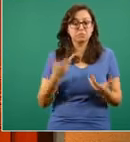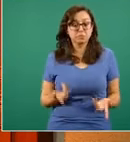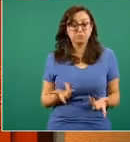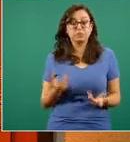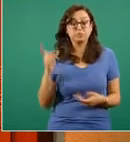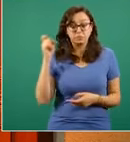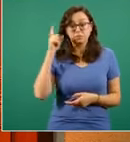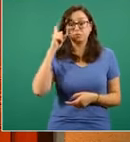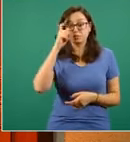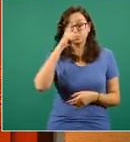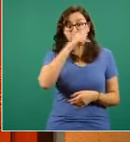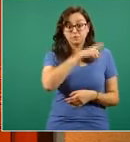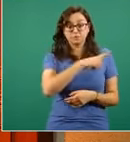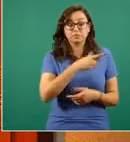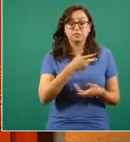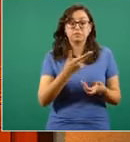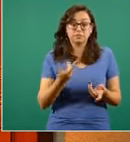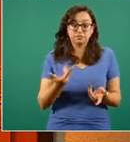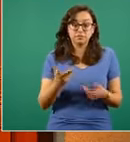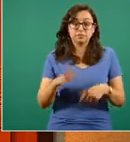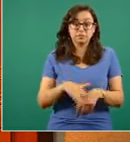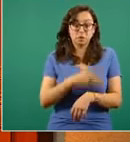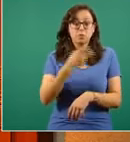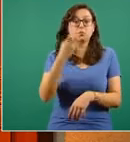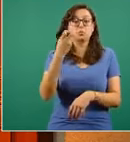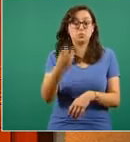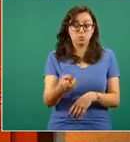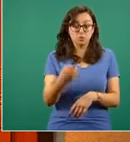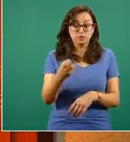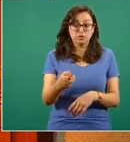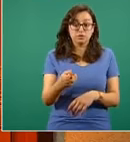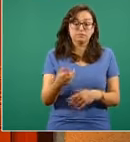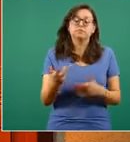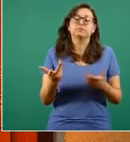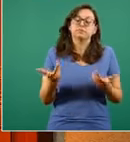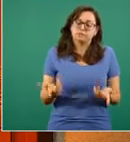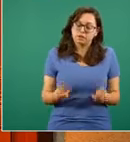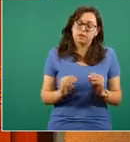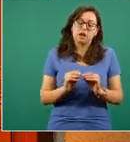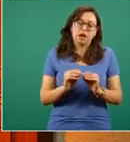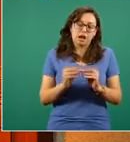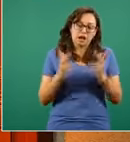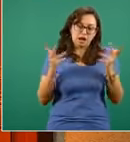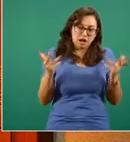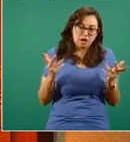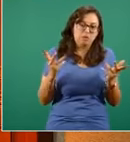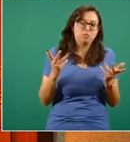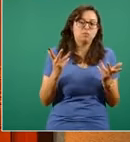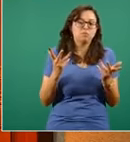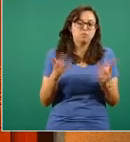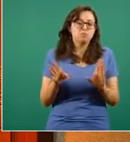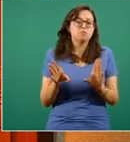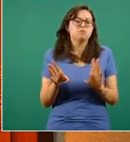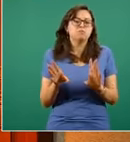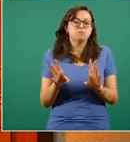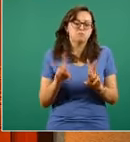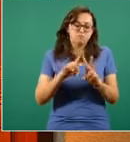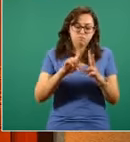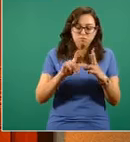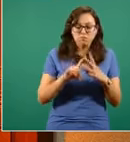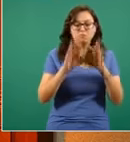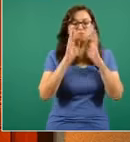de internet. Entonces, para este efecto, lógicamente se va a utilizar prácticamente